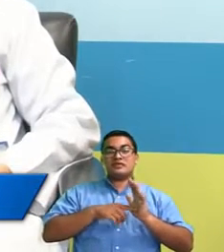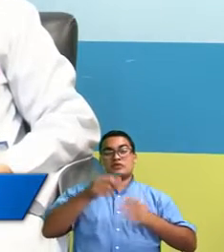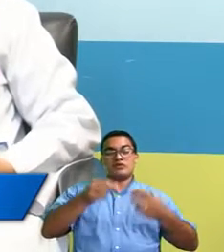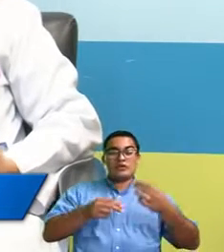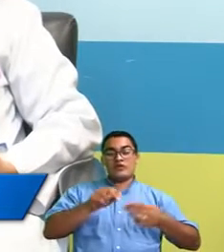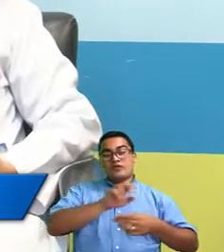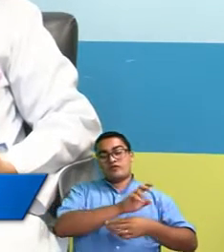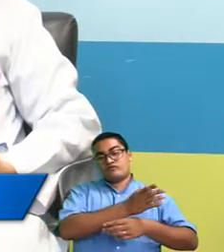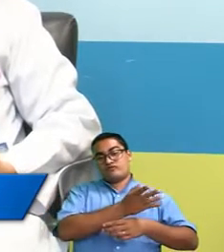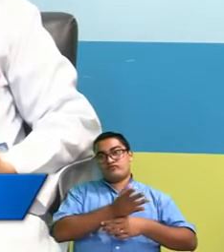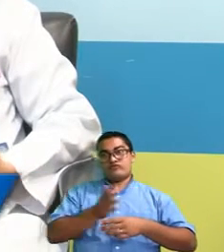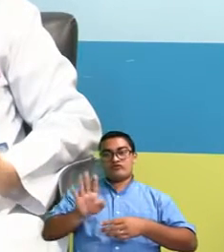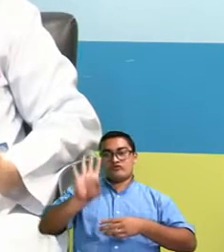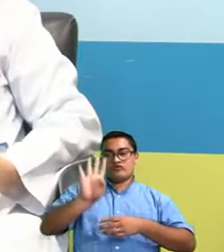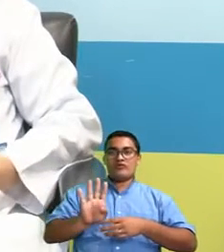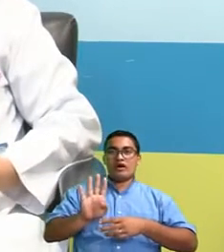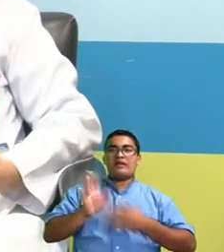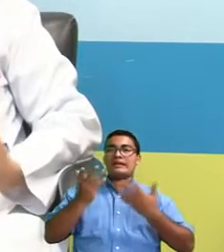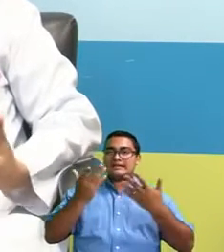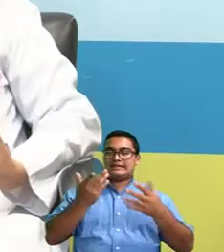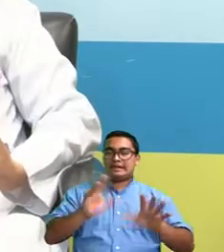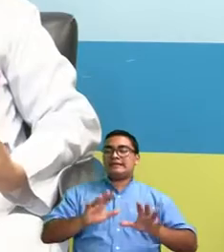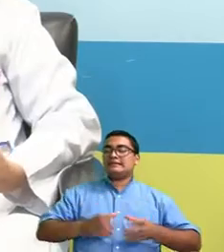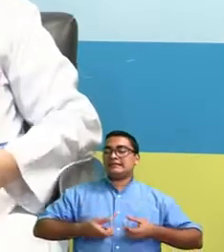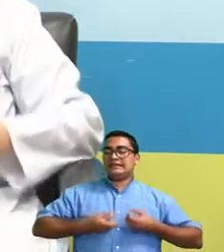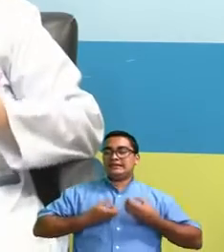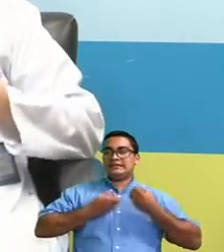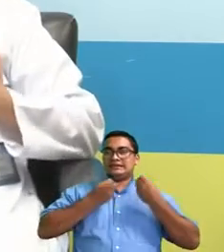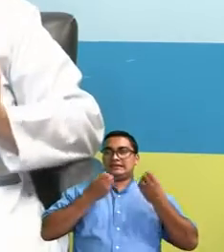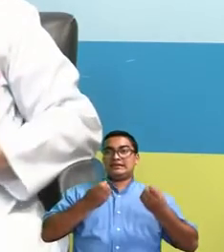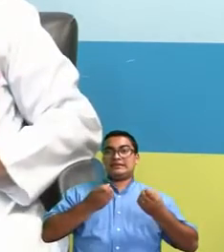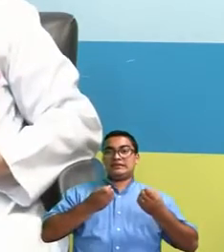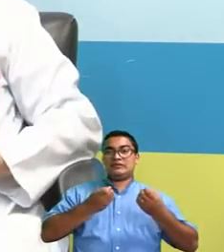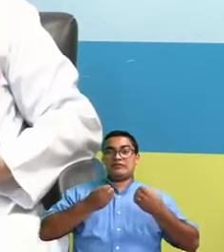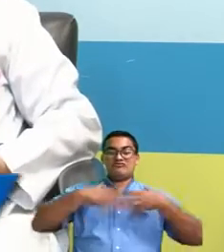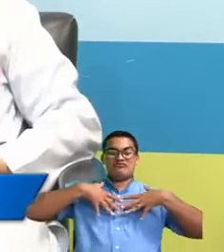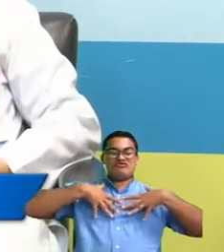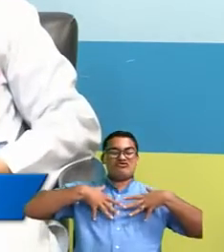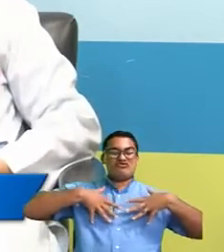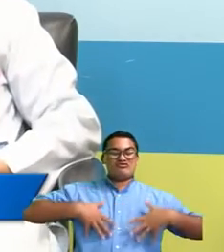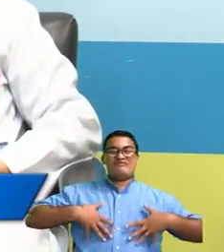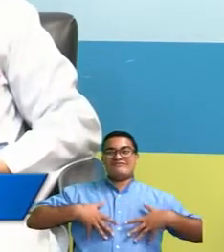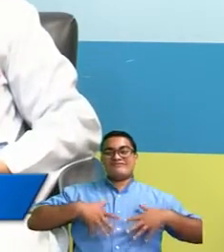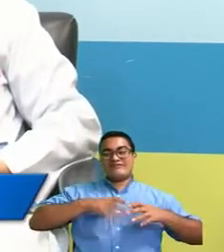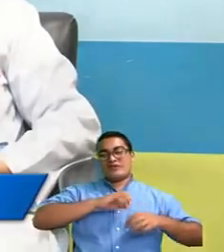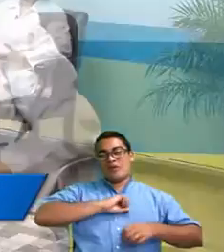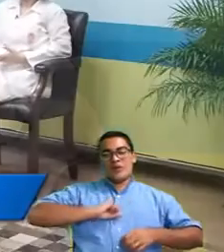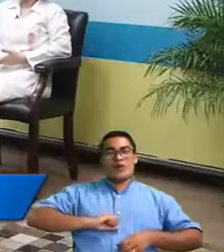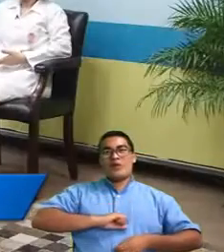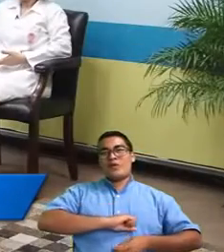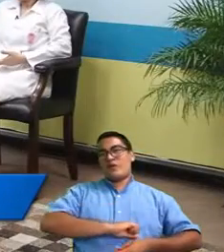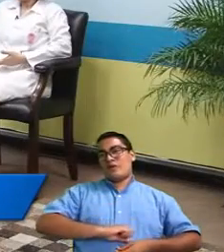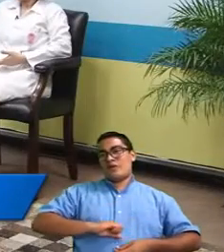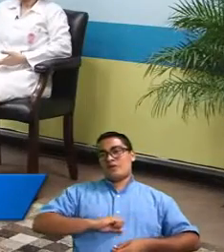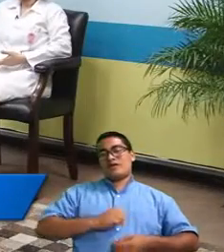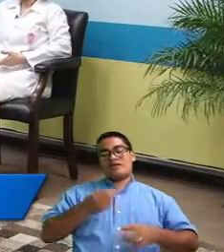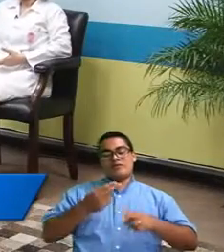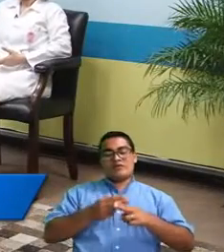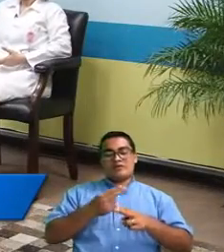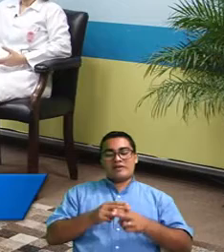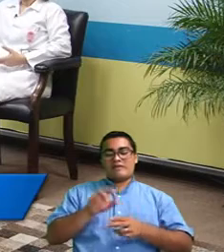cuando ya hay enfermedad, ya la enfermedad se salió y está en otro órgano. Que es lo que nosotros le decimos